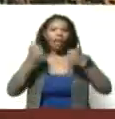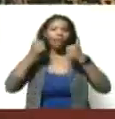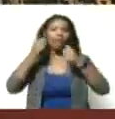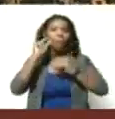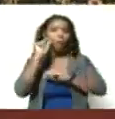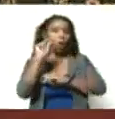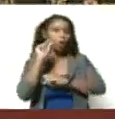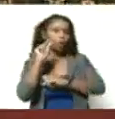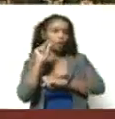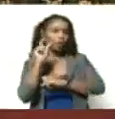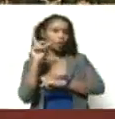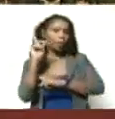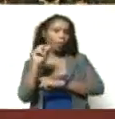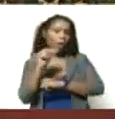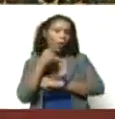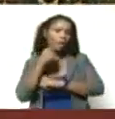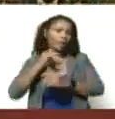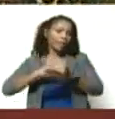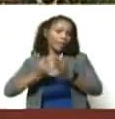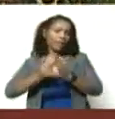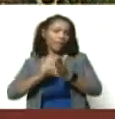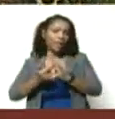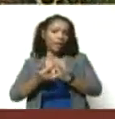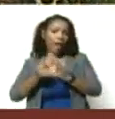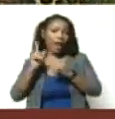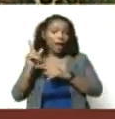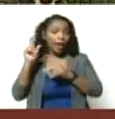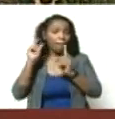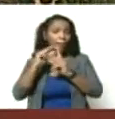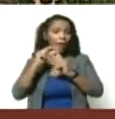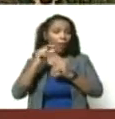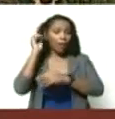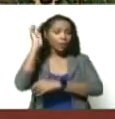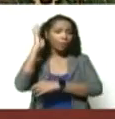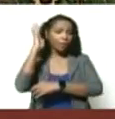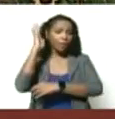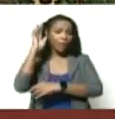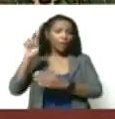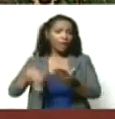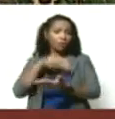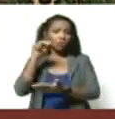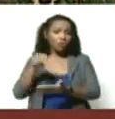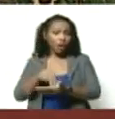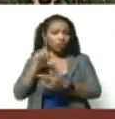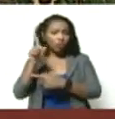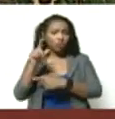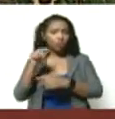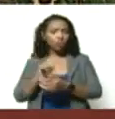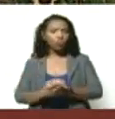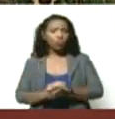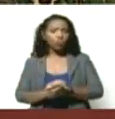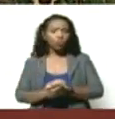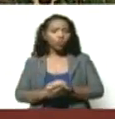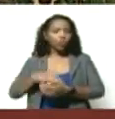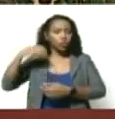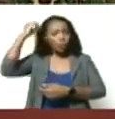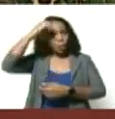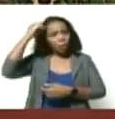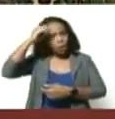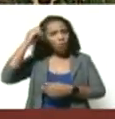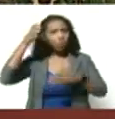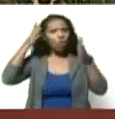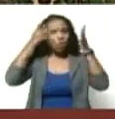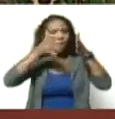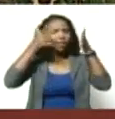poco también lo que significó en el Parlamento venezolano, su palabra, su